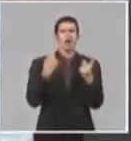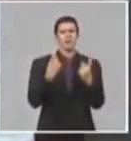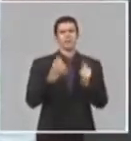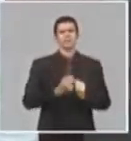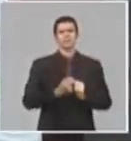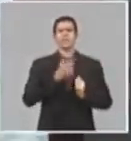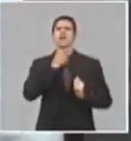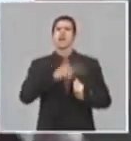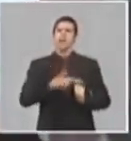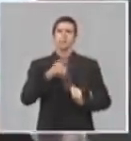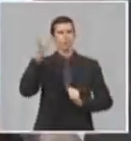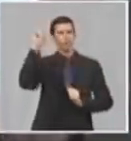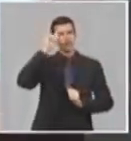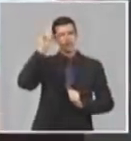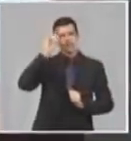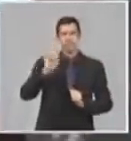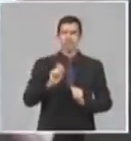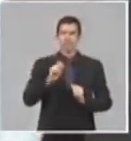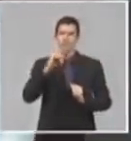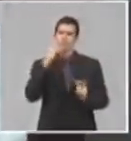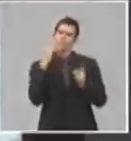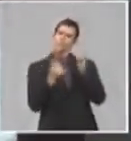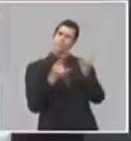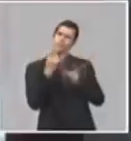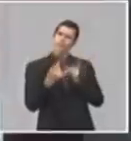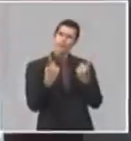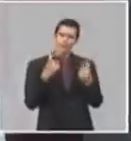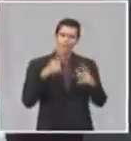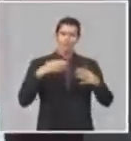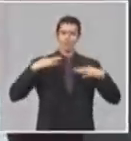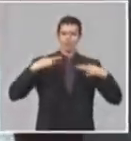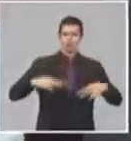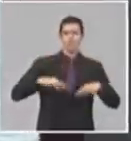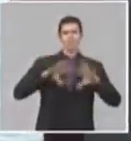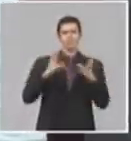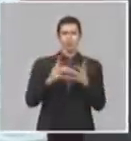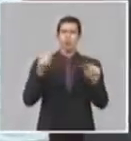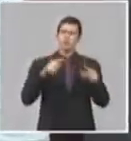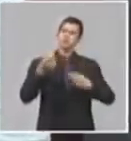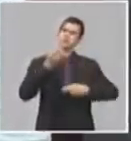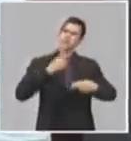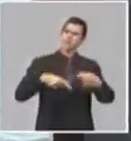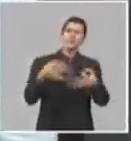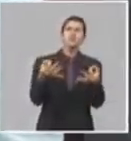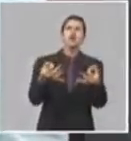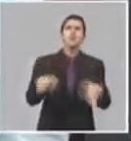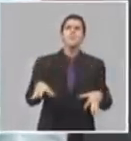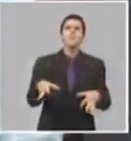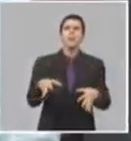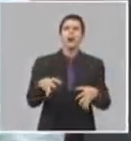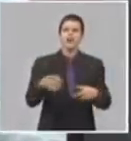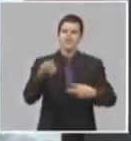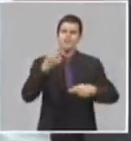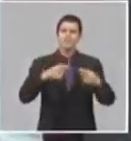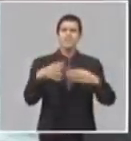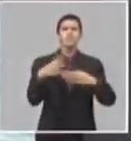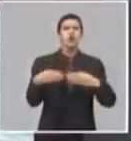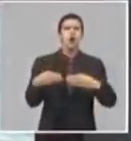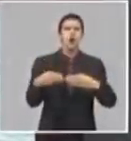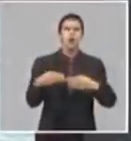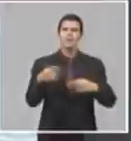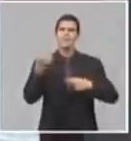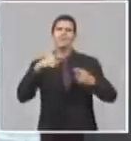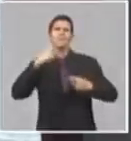mantener y que le vaya a todo el mundo y se va a vender en CUC o en CUP, como se plantea. Vamos a vincular más